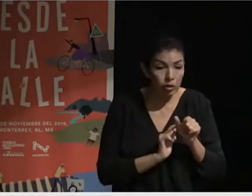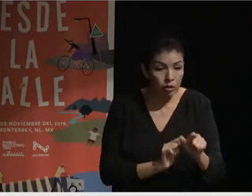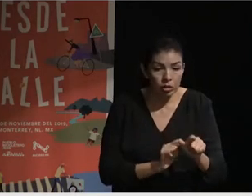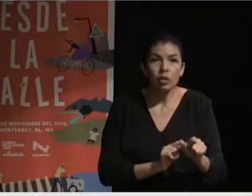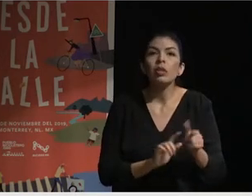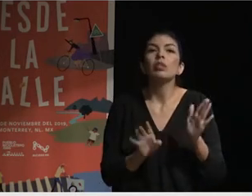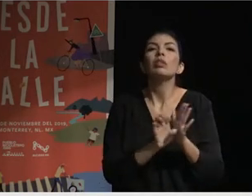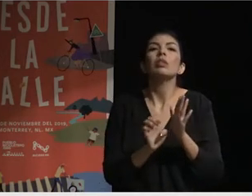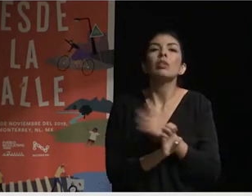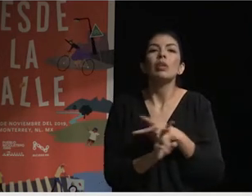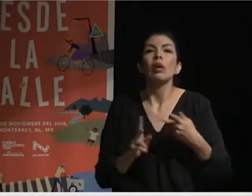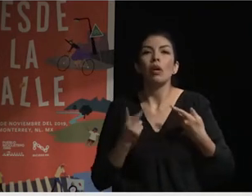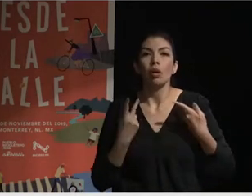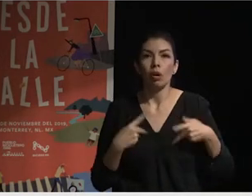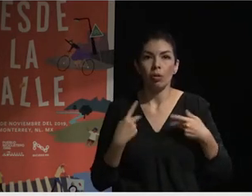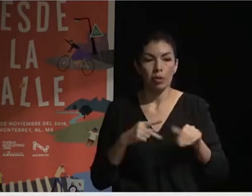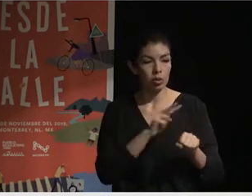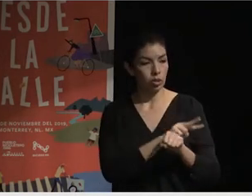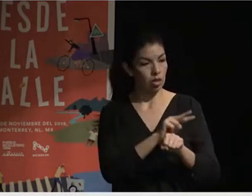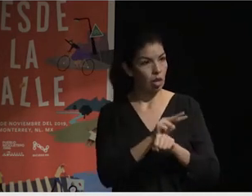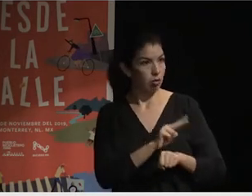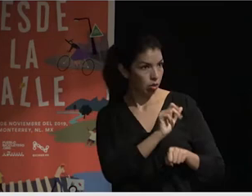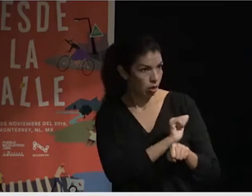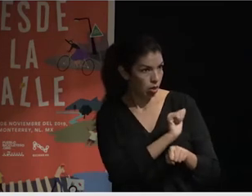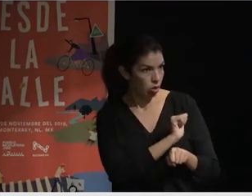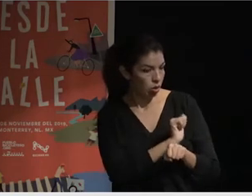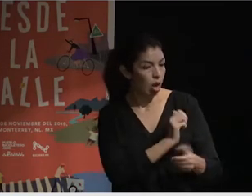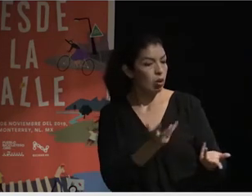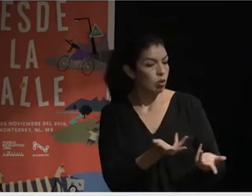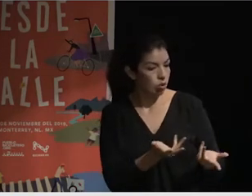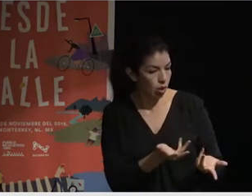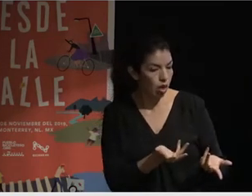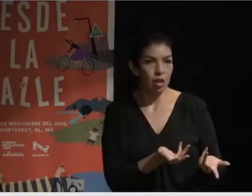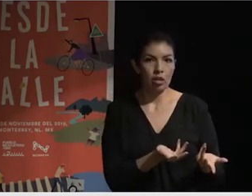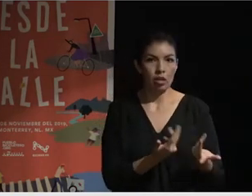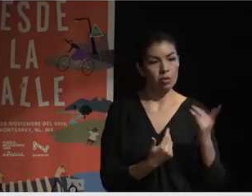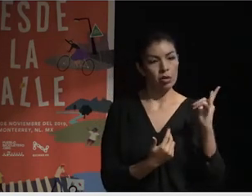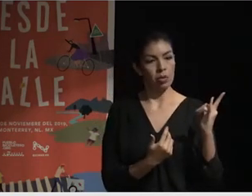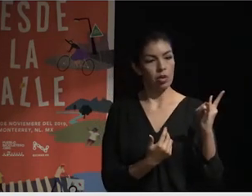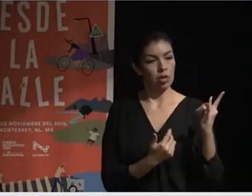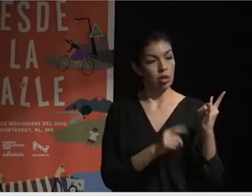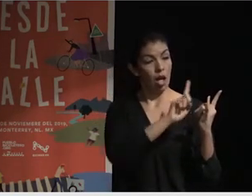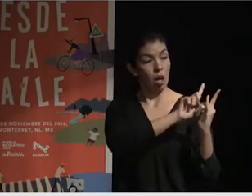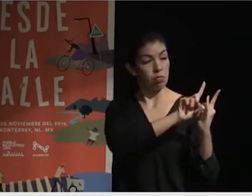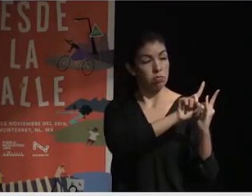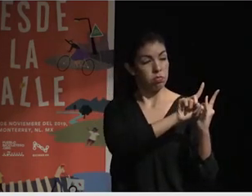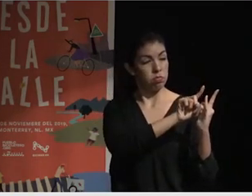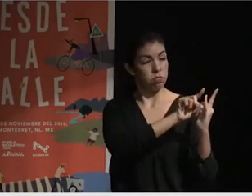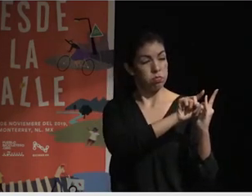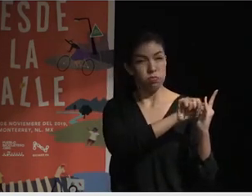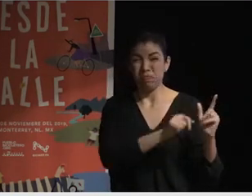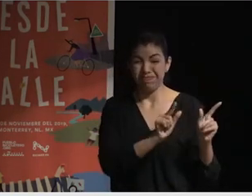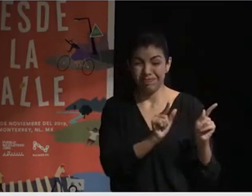dinero, ¿no? Entonces van cambiando, modificándose porque tenemos que entender que la dinámica urbana es muy compleja y que la pobreza urbana está ahí presente,